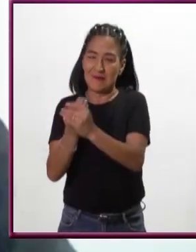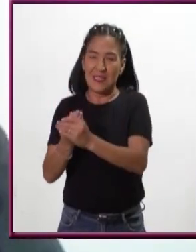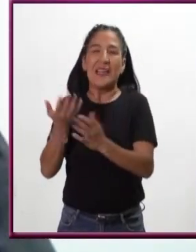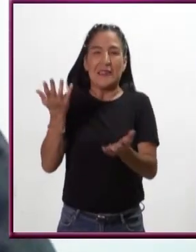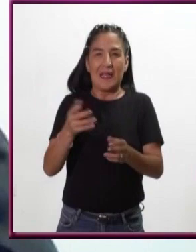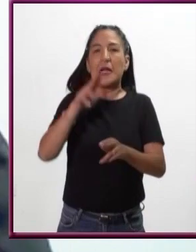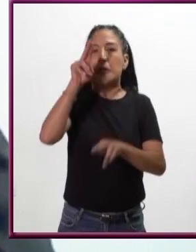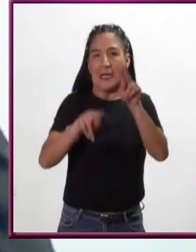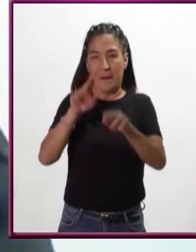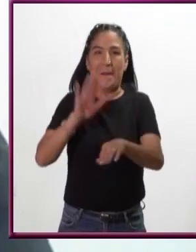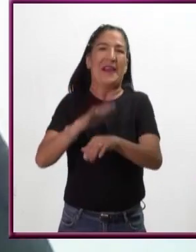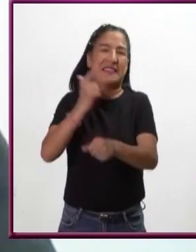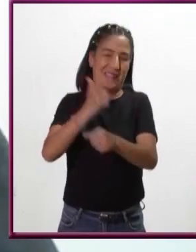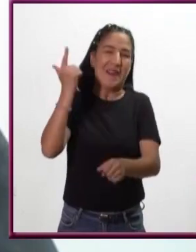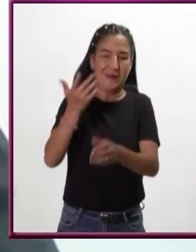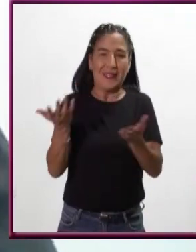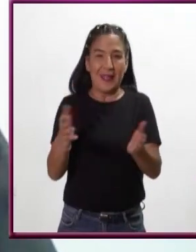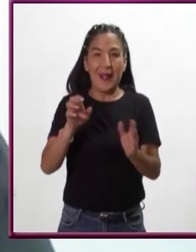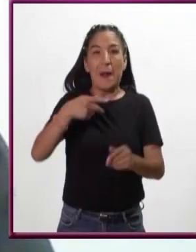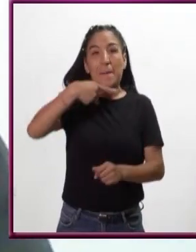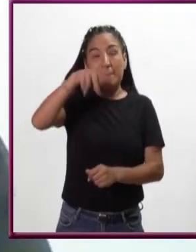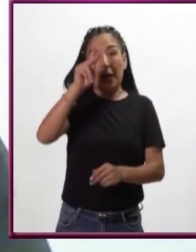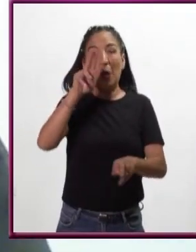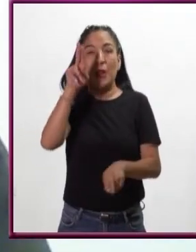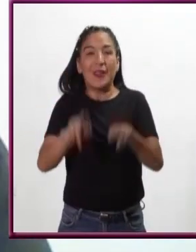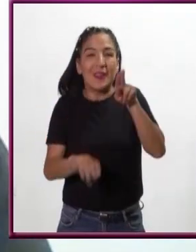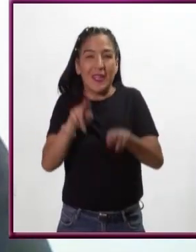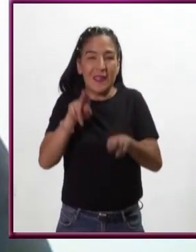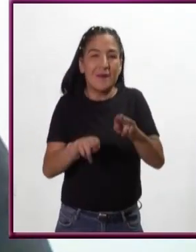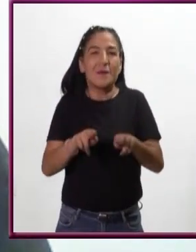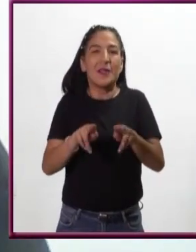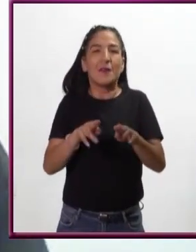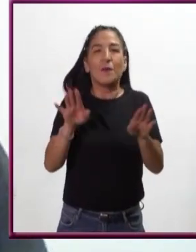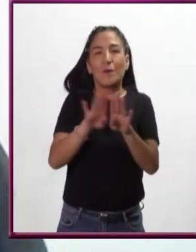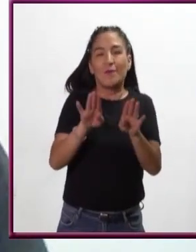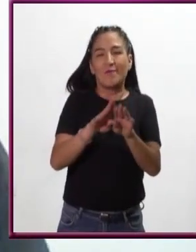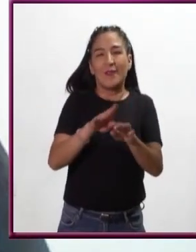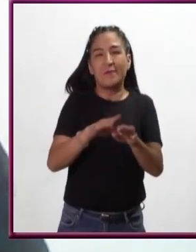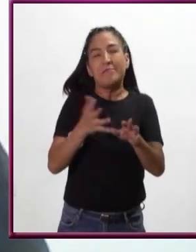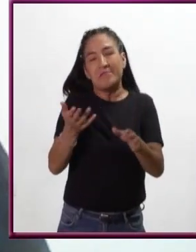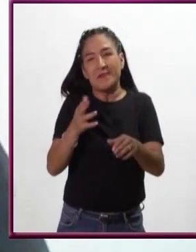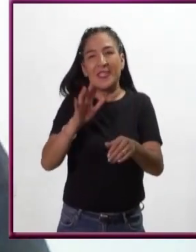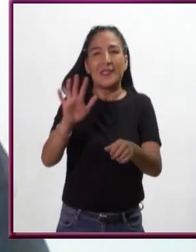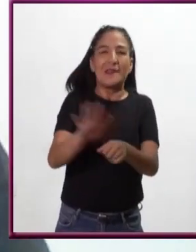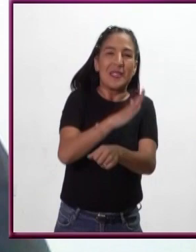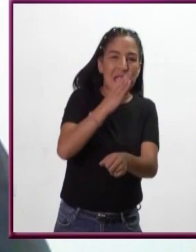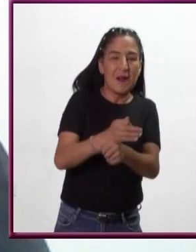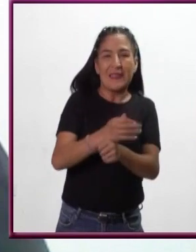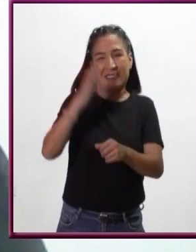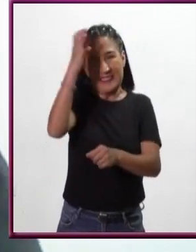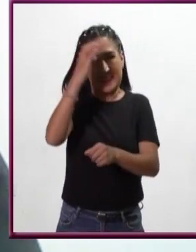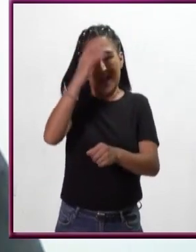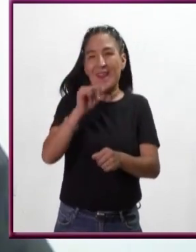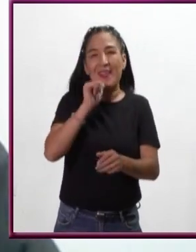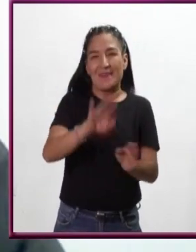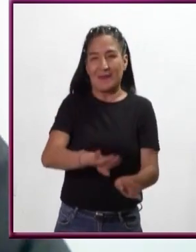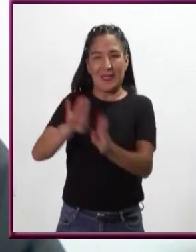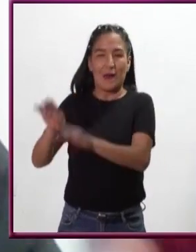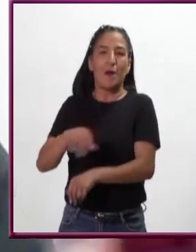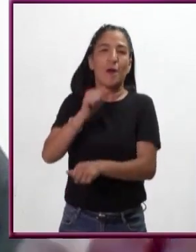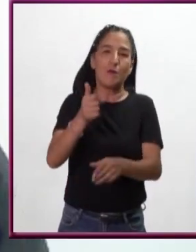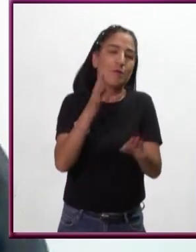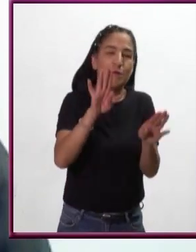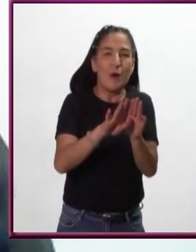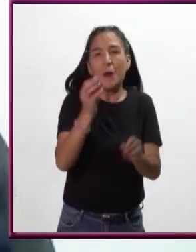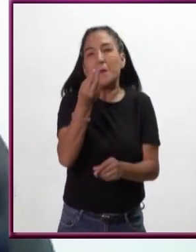Ese es a nivel, digamos, crítico, ¿no? Ya a niveles más comerciales, digamos, menos científicos, yo puedo detectar el